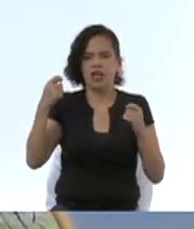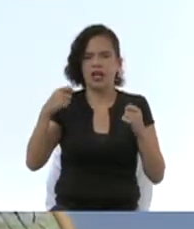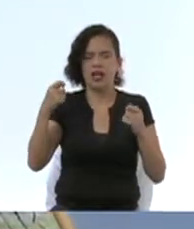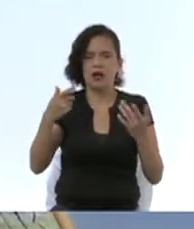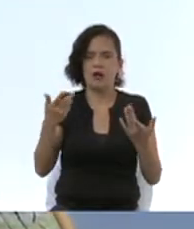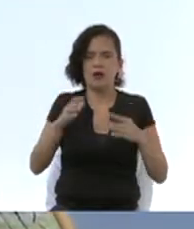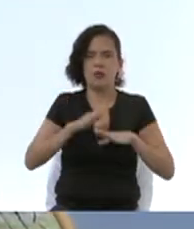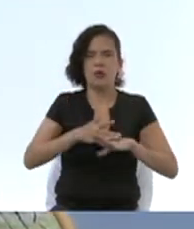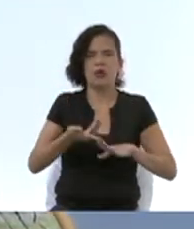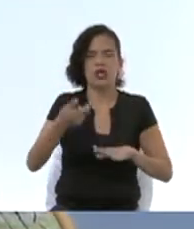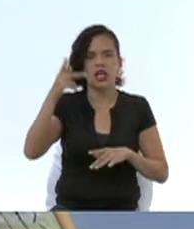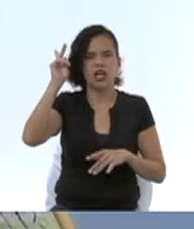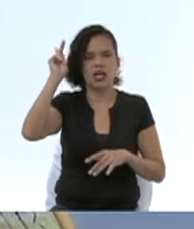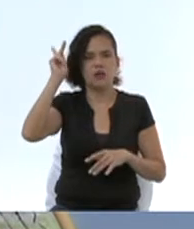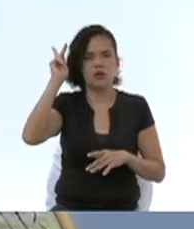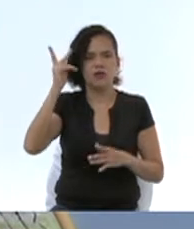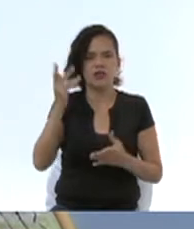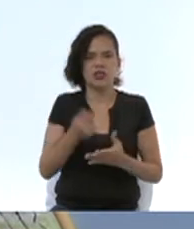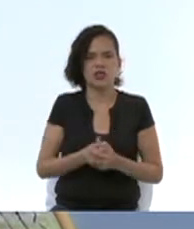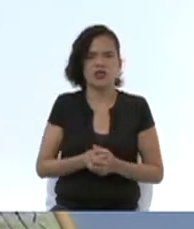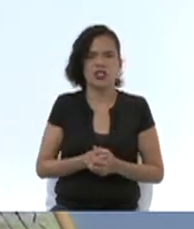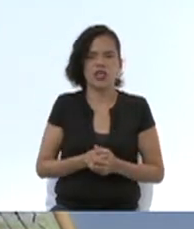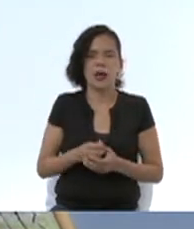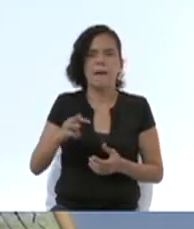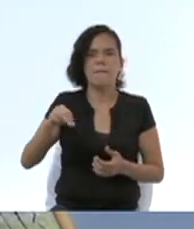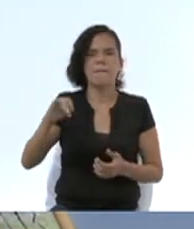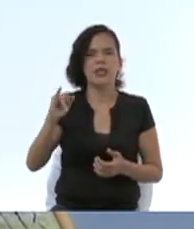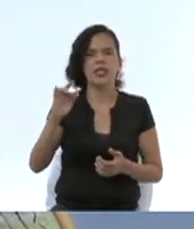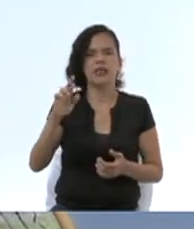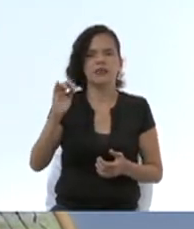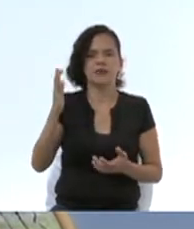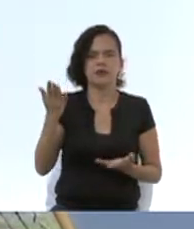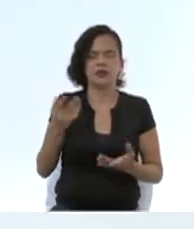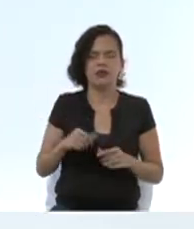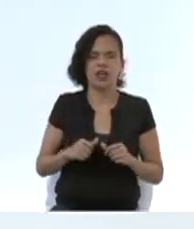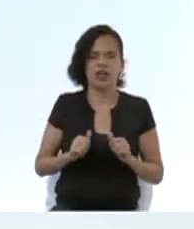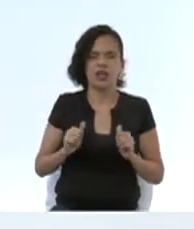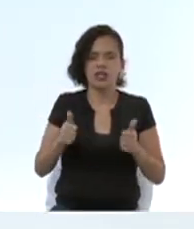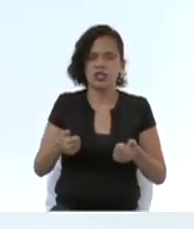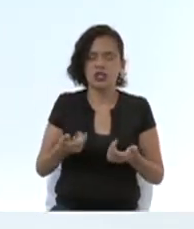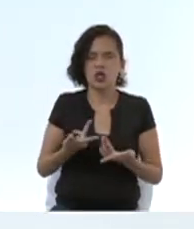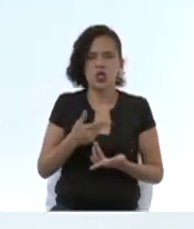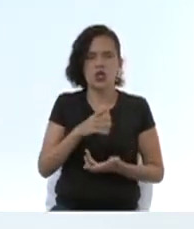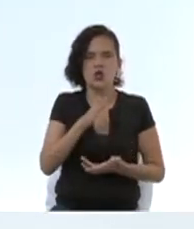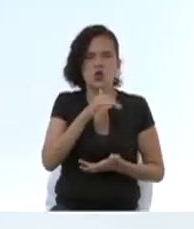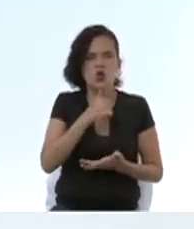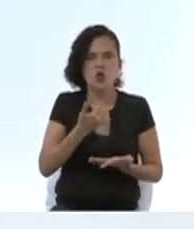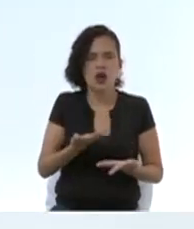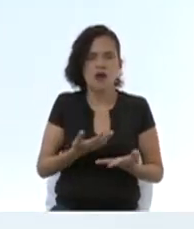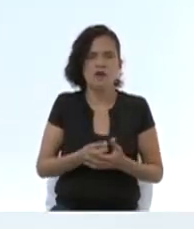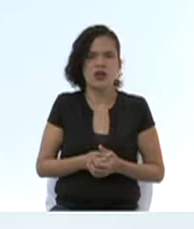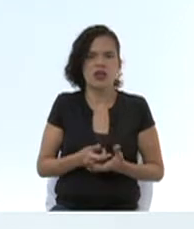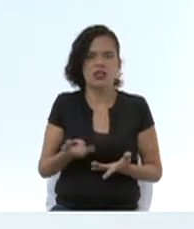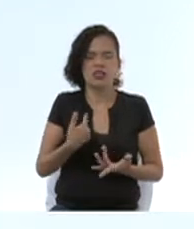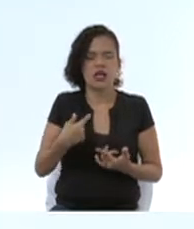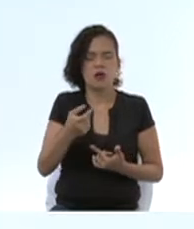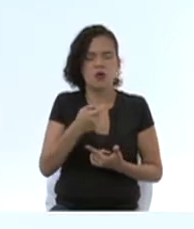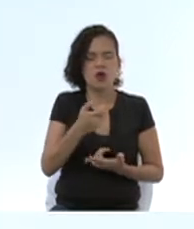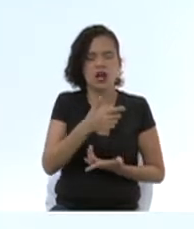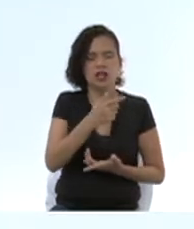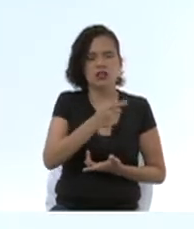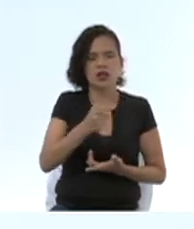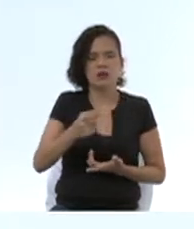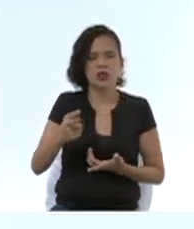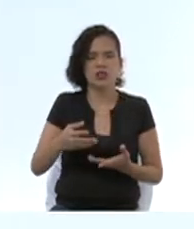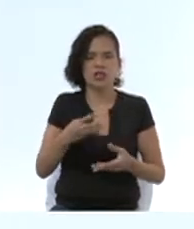a grabar, porque la profesora Inés, la profesora Miriam Márquez, fue la que inició y no había docente para... Se estaban buscando, pues, las personas para